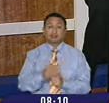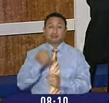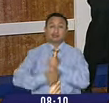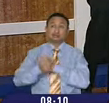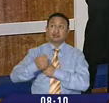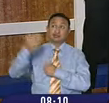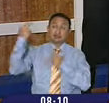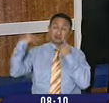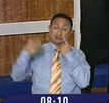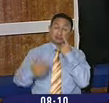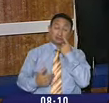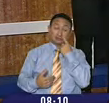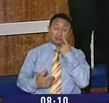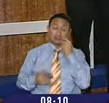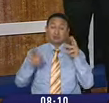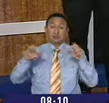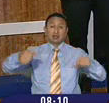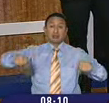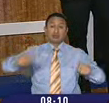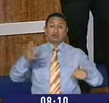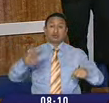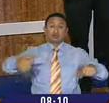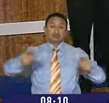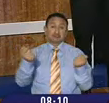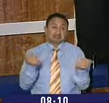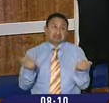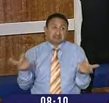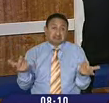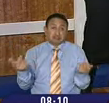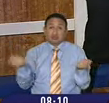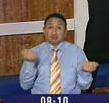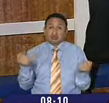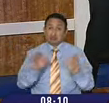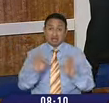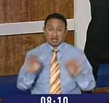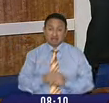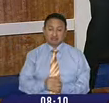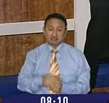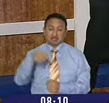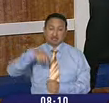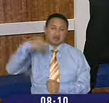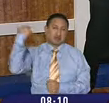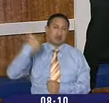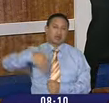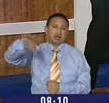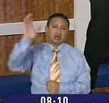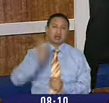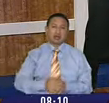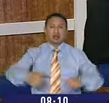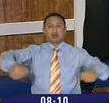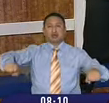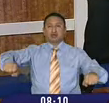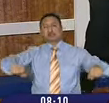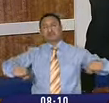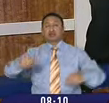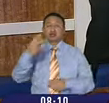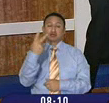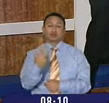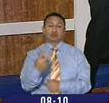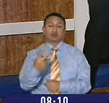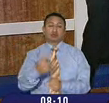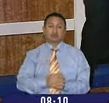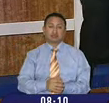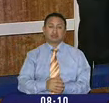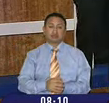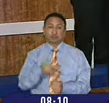anterior. ¿Sí? El tema de las motos, que no hay control, usted ya lo ha dicho, no hay control. Cuando no hay control, aquí cualquier hijo del vecino, están dos en moto. Uno